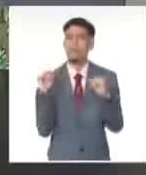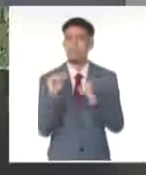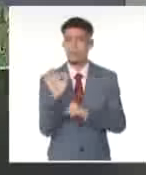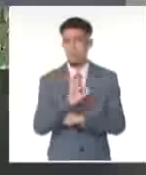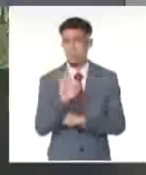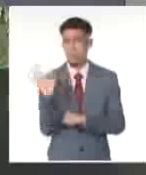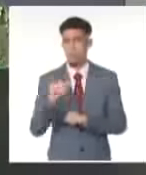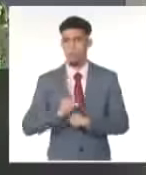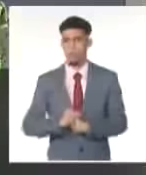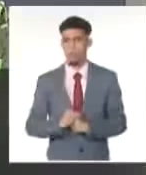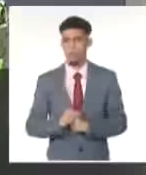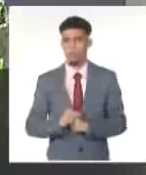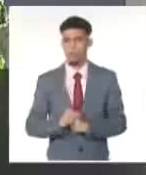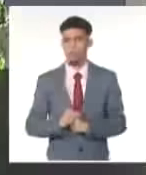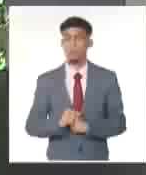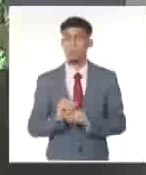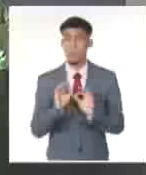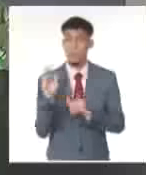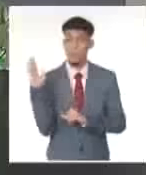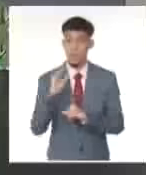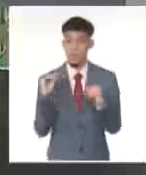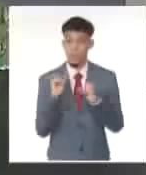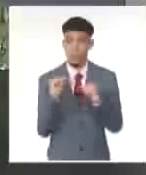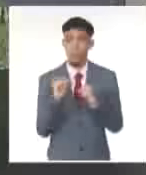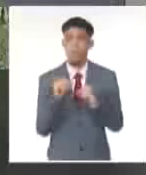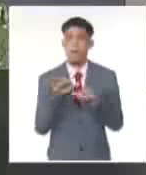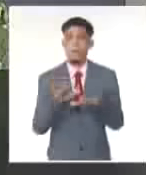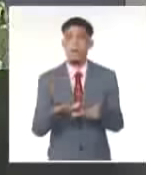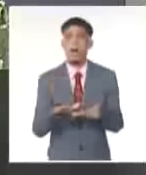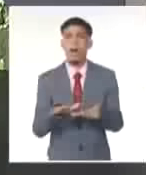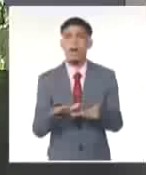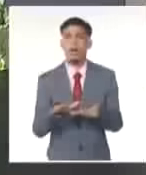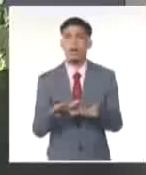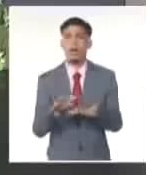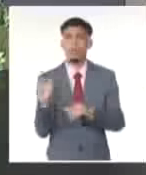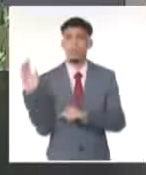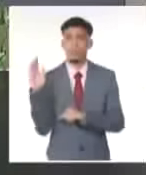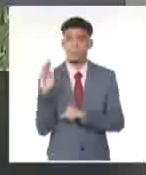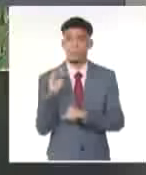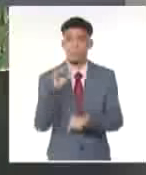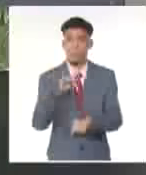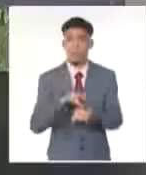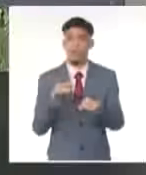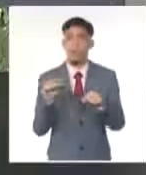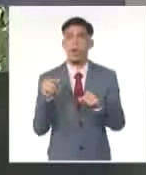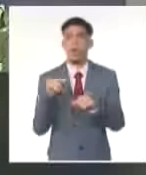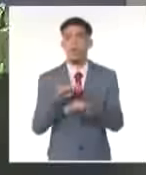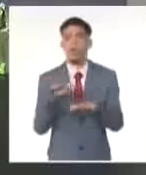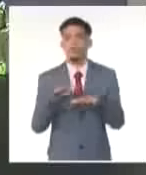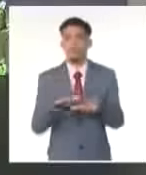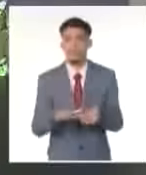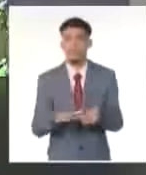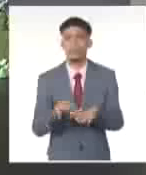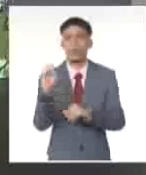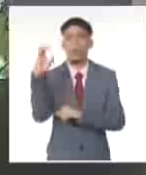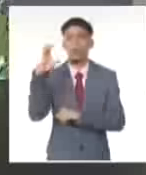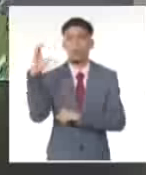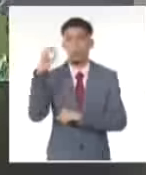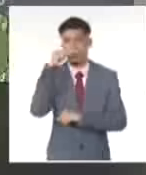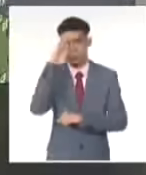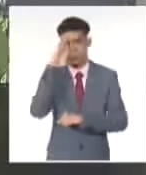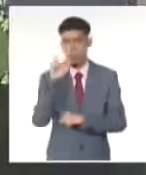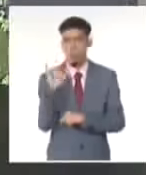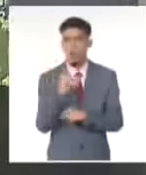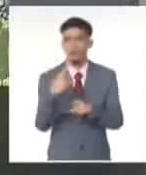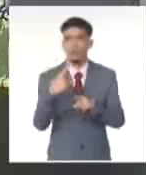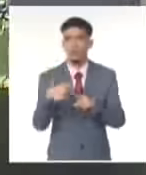este caso, un frente que se estacionó desde Yucatán, costa norte del occidente de Cuba y las